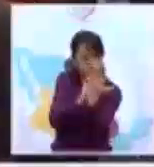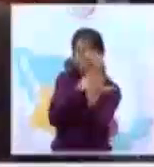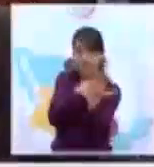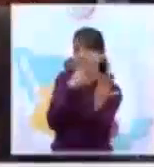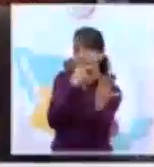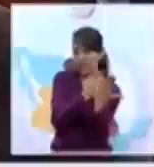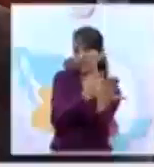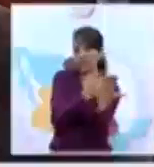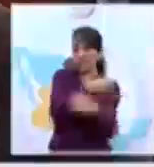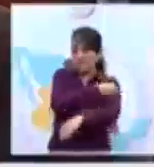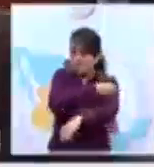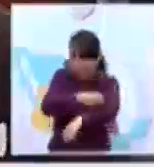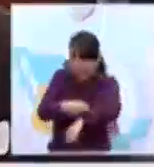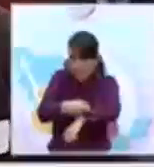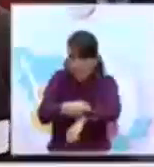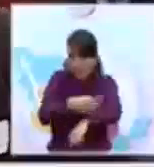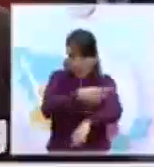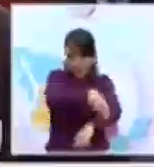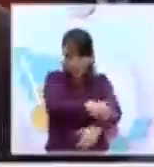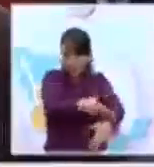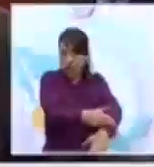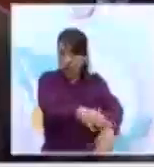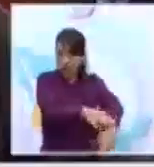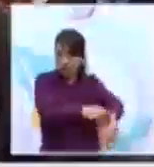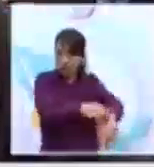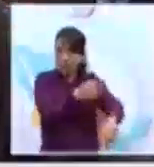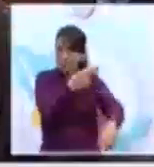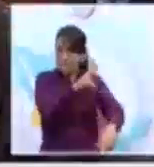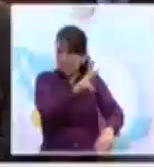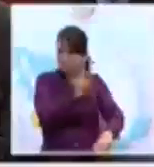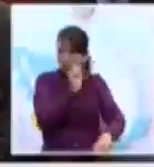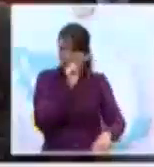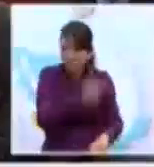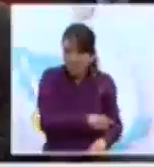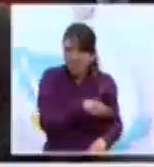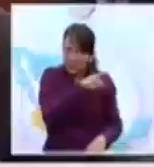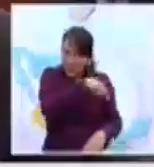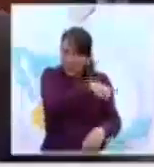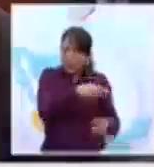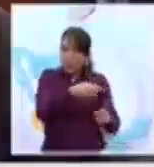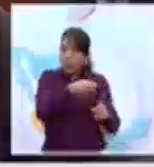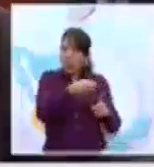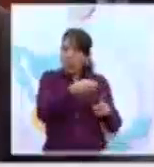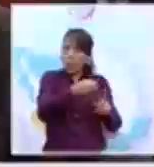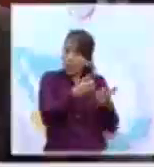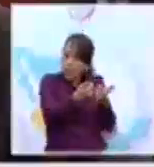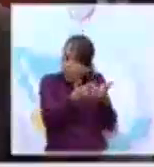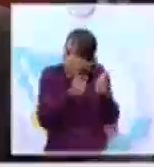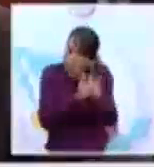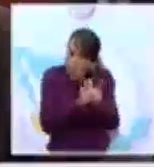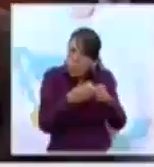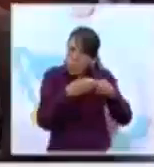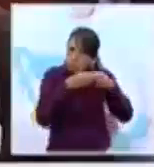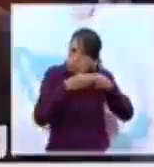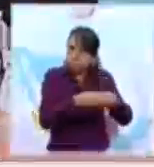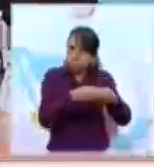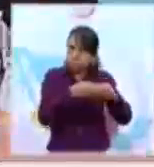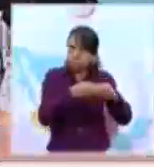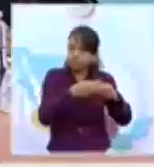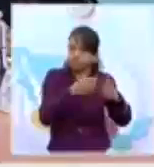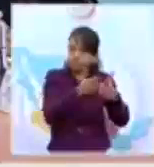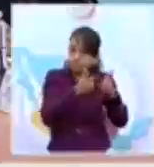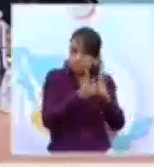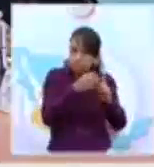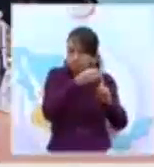como organización. No hay, ni en el Plan Nacional de Desarrollo, ni en el Plan de Alimentación, la familia como actor de desarrollo.